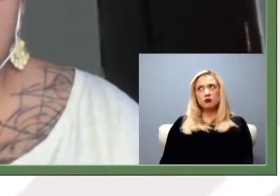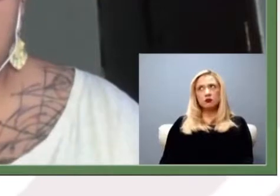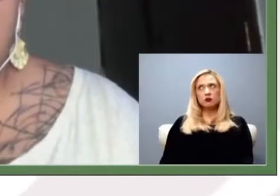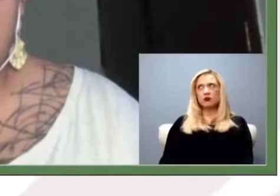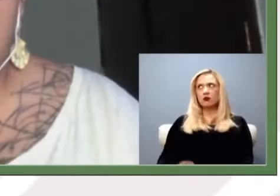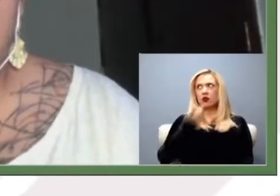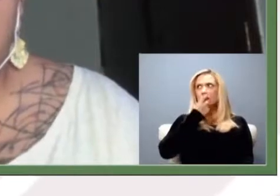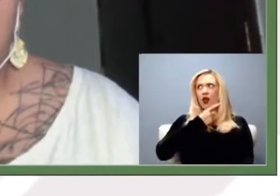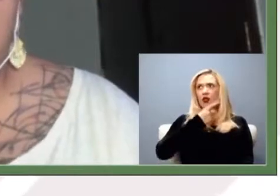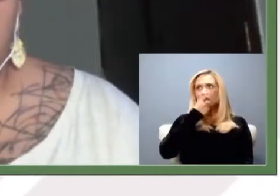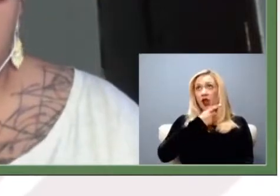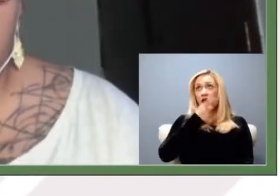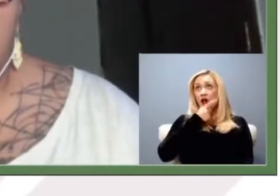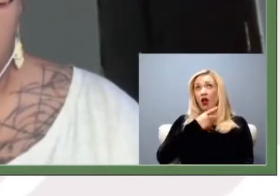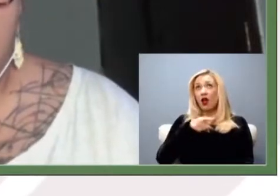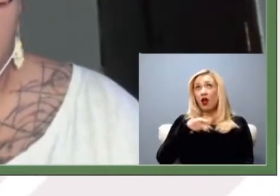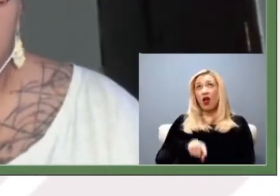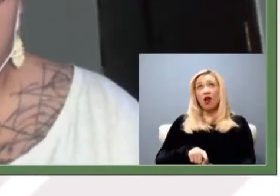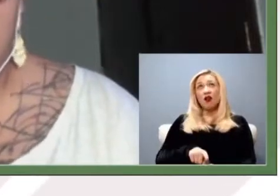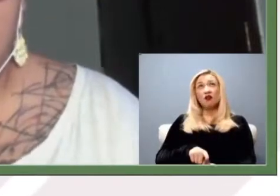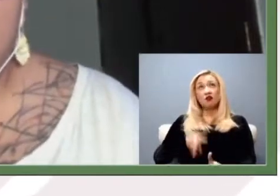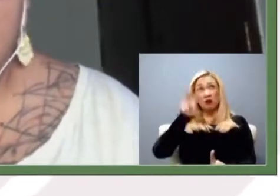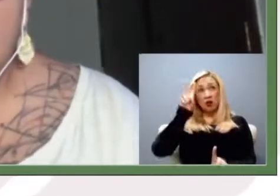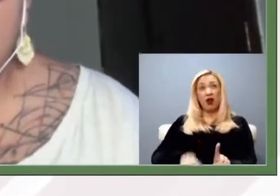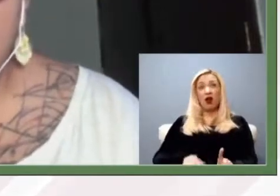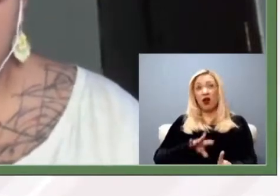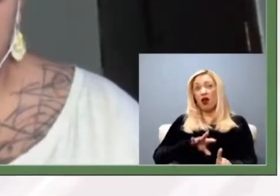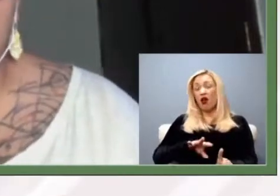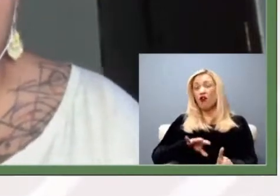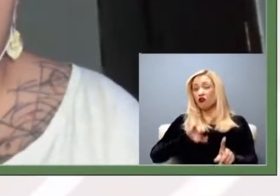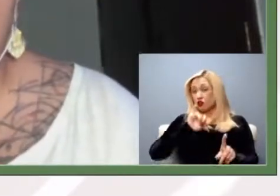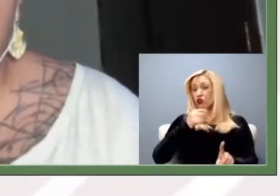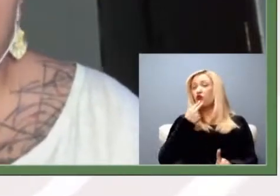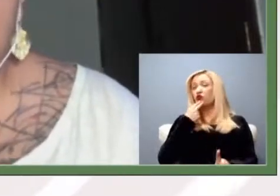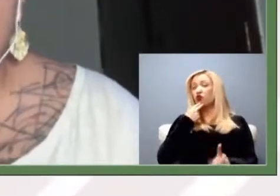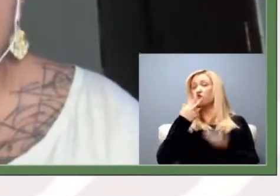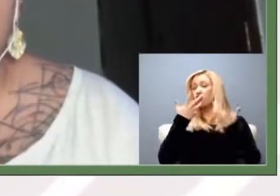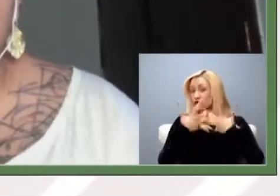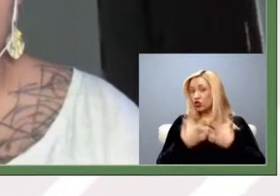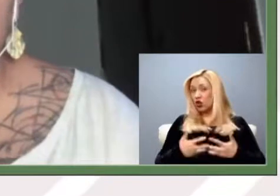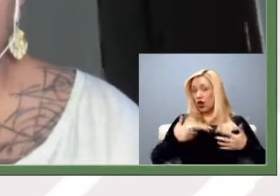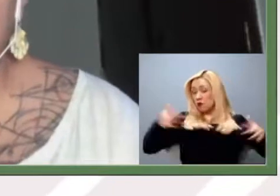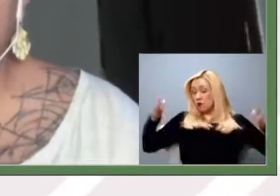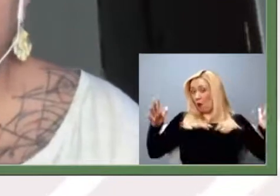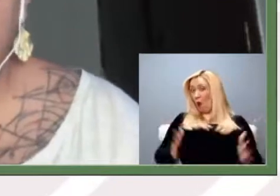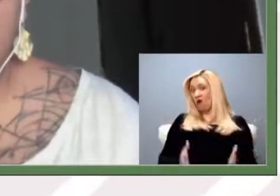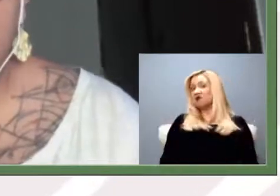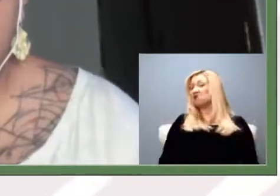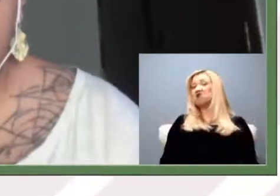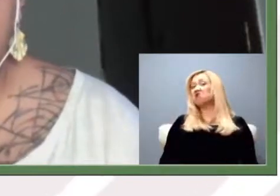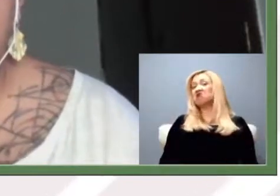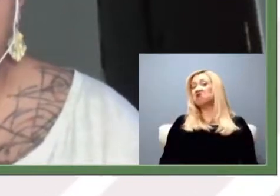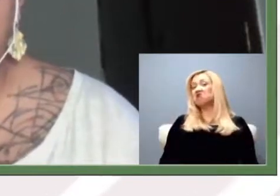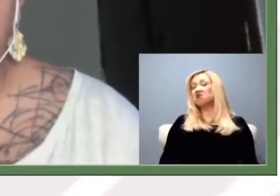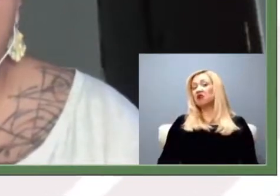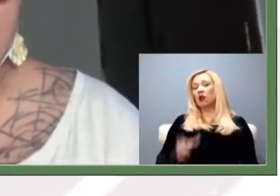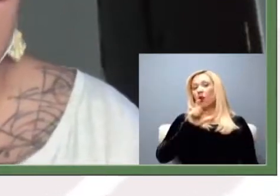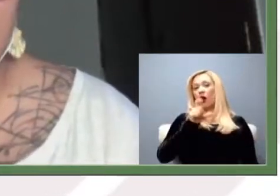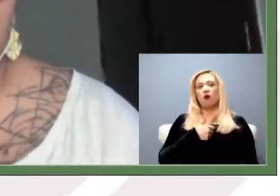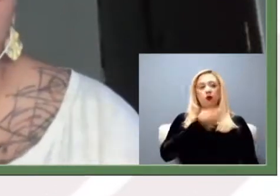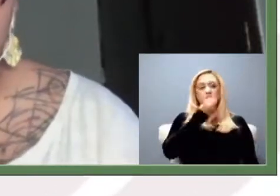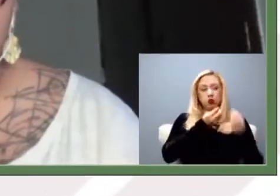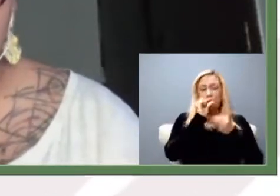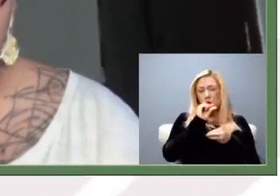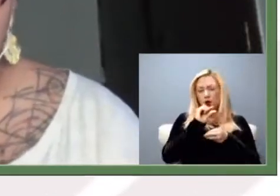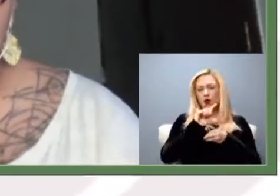se ha demostrado que tampoco pues funcionan y tienen al contrario efectos súper adversos